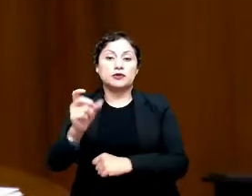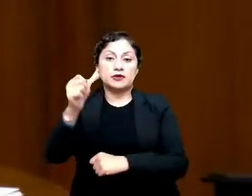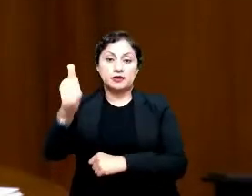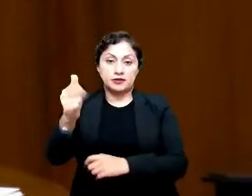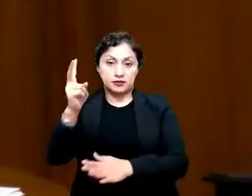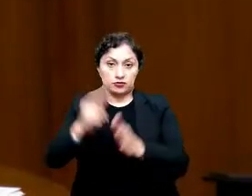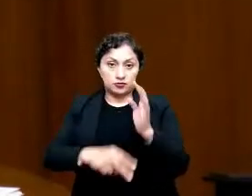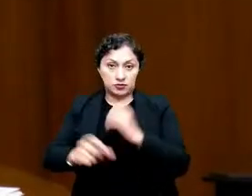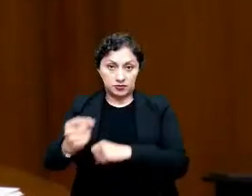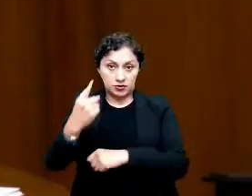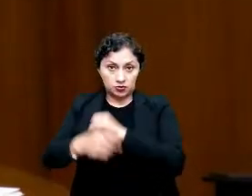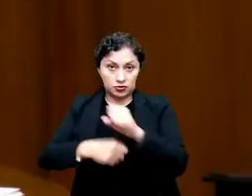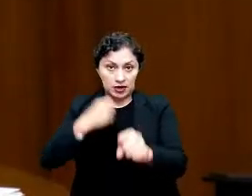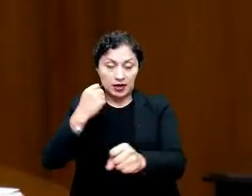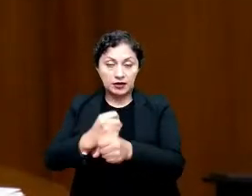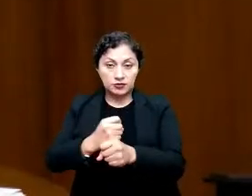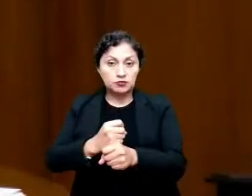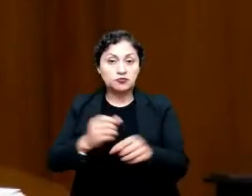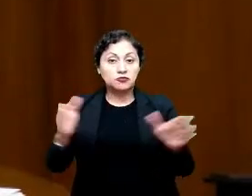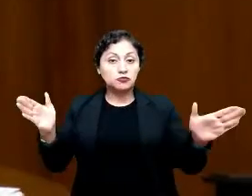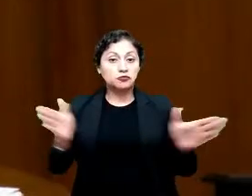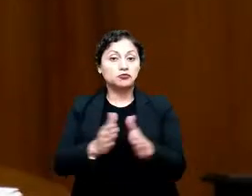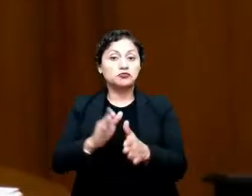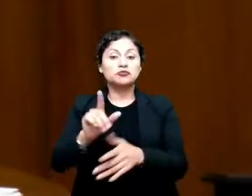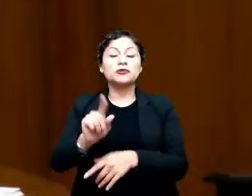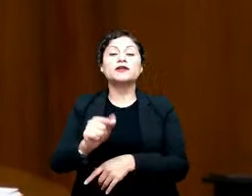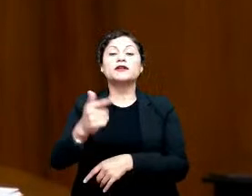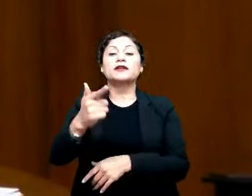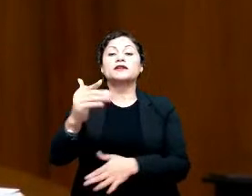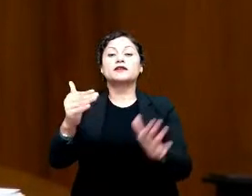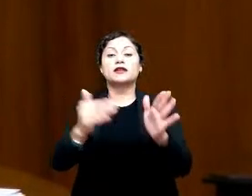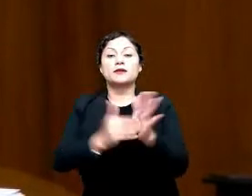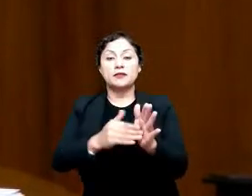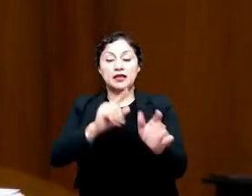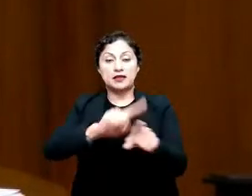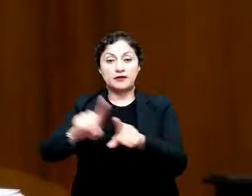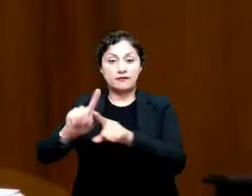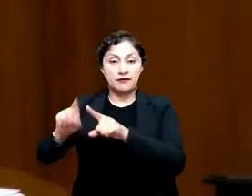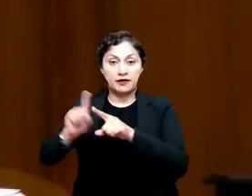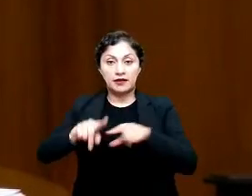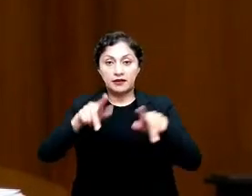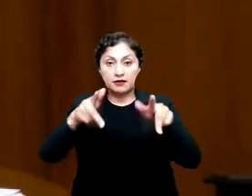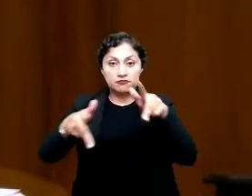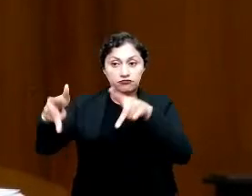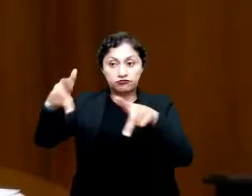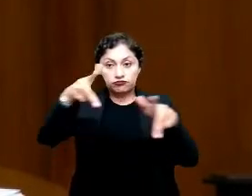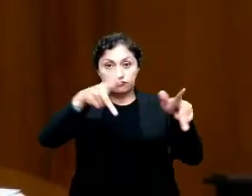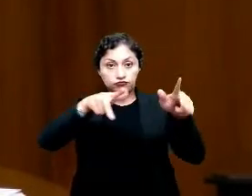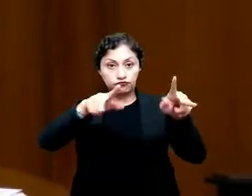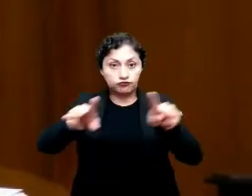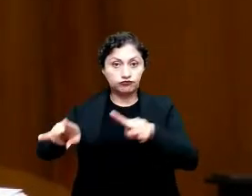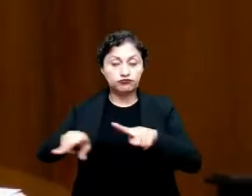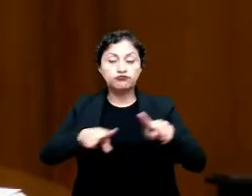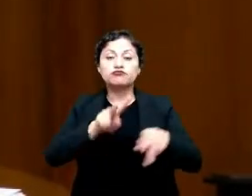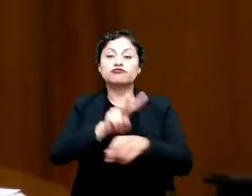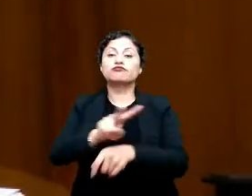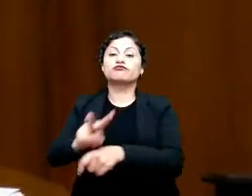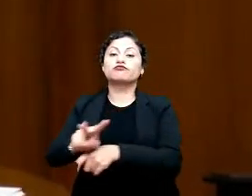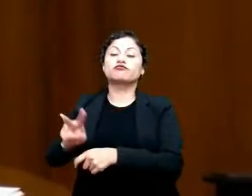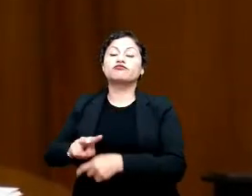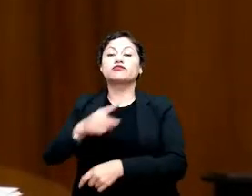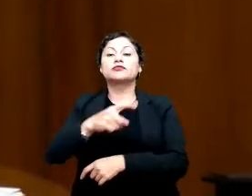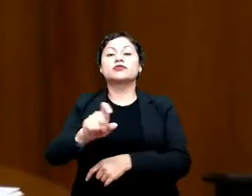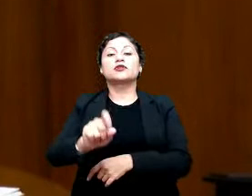2021. Casi 77.000 visitas de monitoreo a colonias, barrios y comunidades en los 125